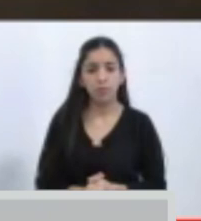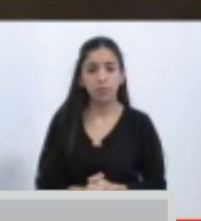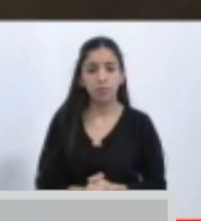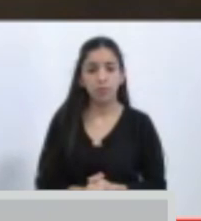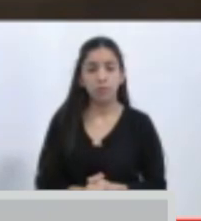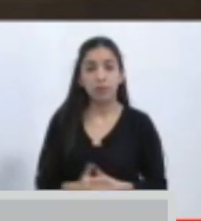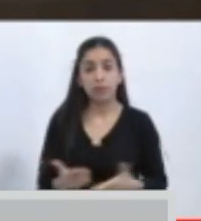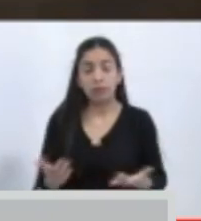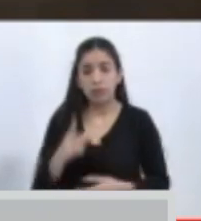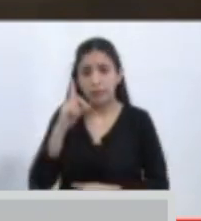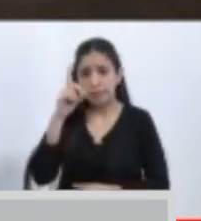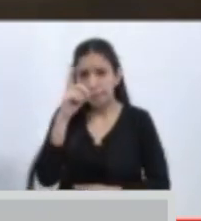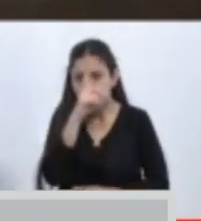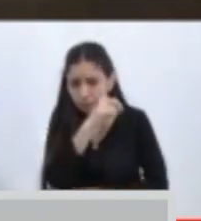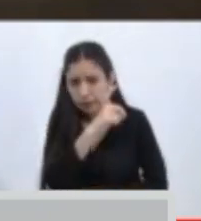difícil,